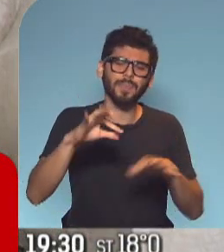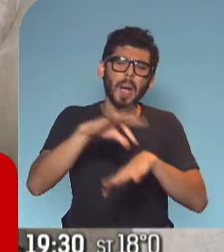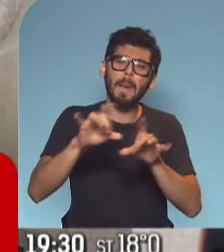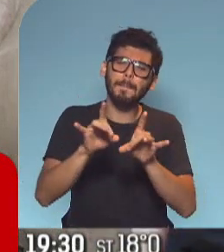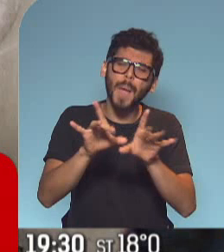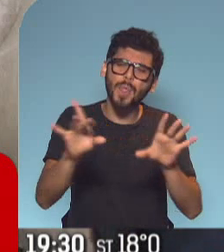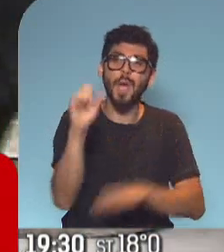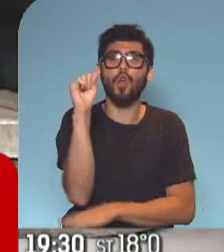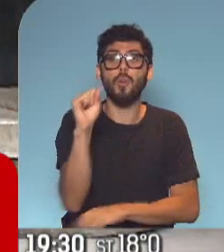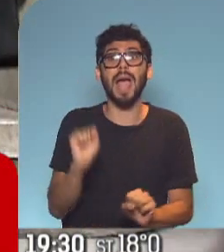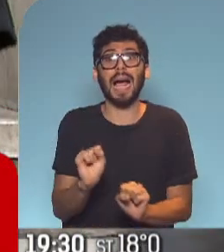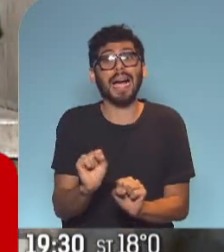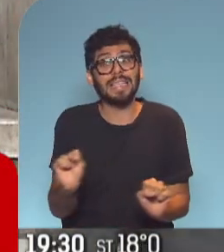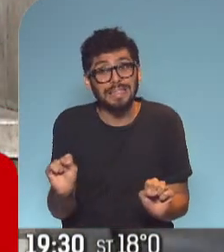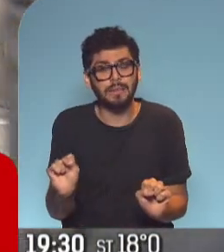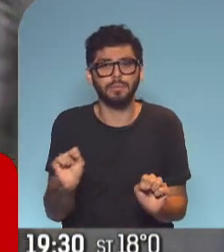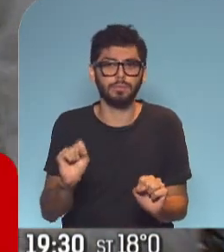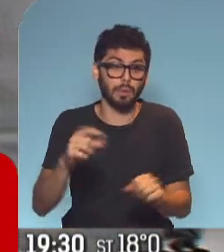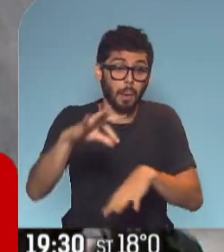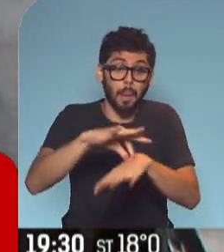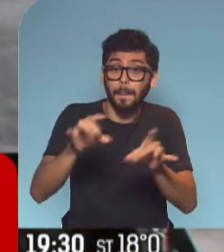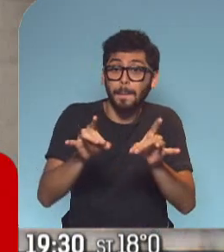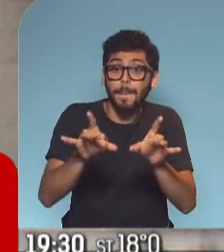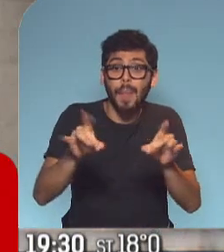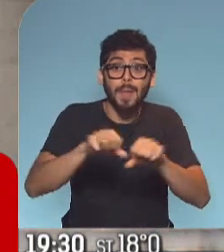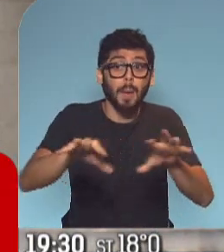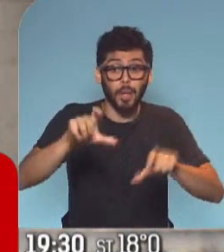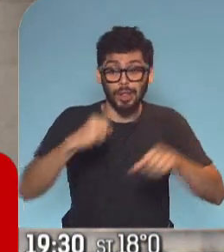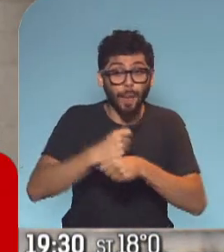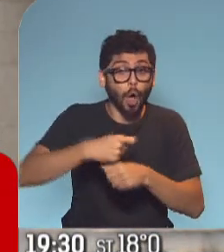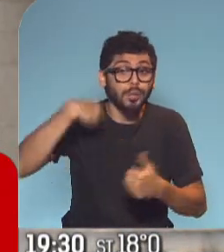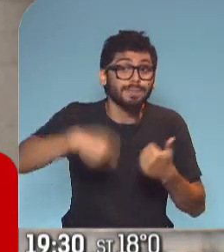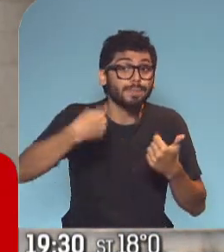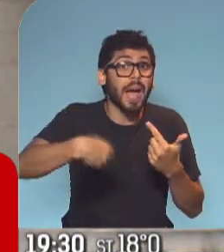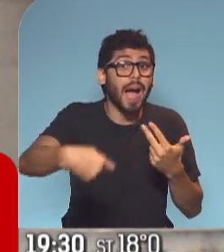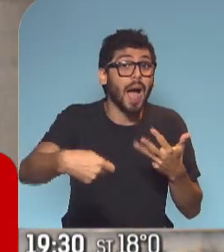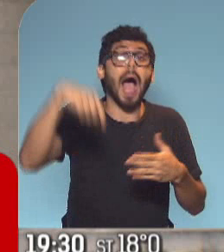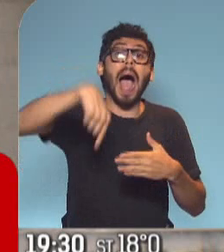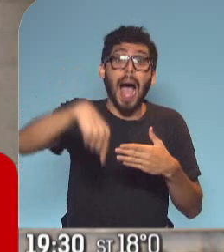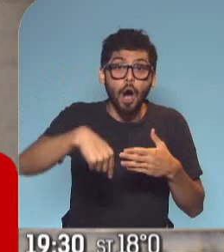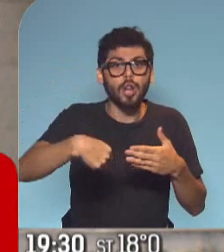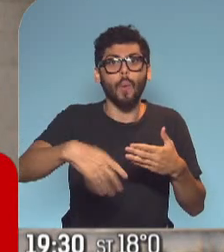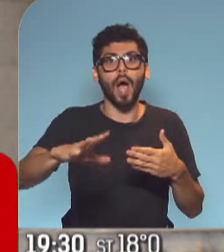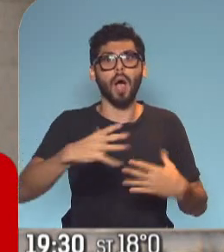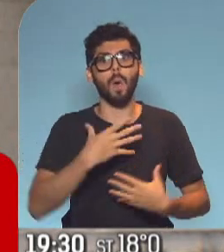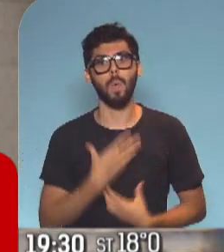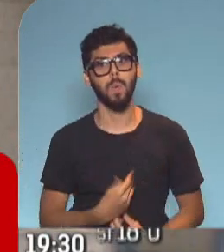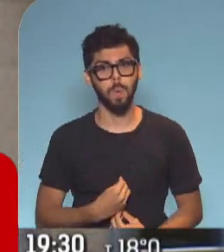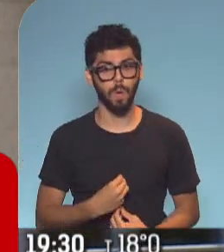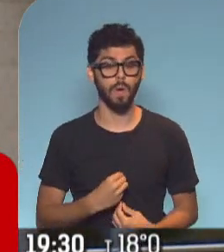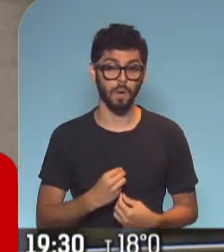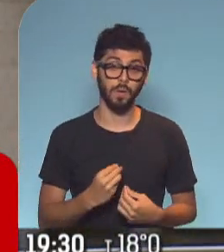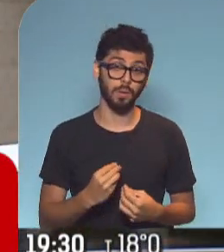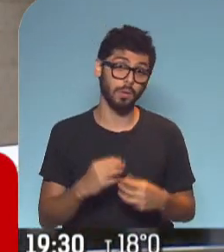económica en donde durante la pandemia los trabajadores y sanitas han estado aportando todo el tiempo ahora se viene un alivio con esta